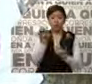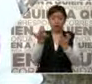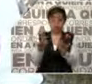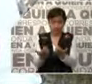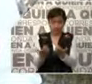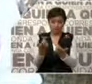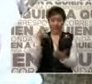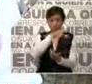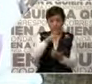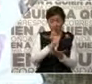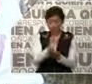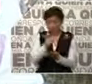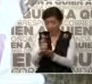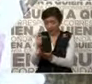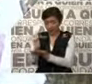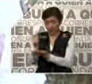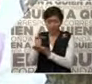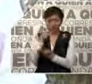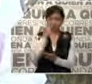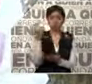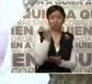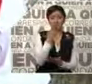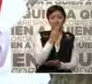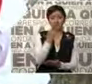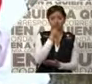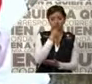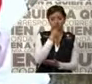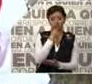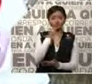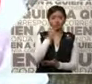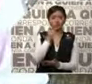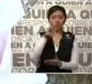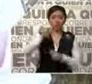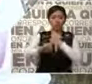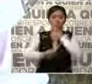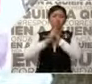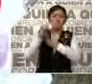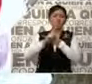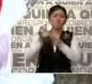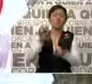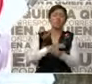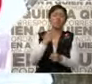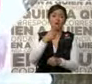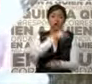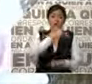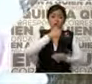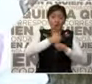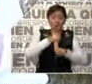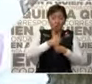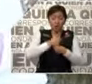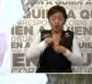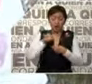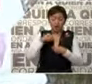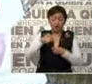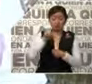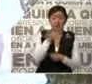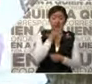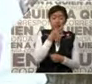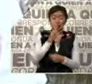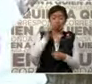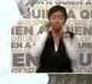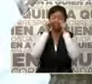dinero para cubrir todas las necesidades que requiere este niño. El panorama se complica aún más cuando la abuela está a punto de perder la vista. ¿Pero qué les